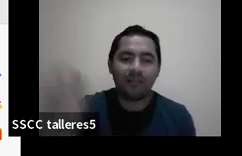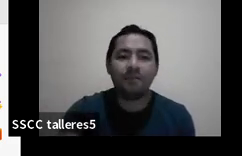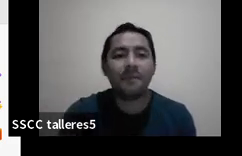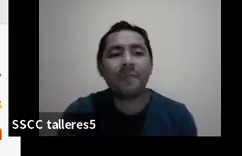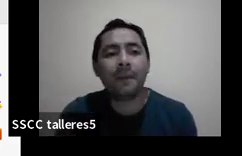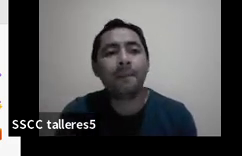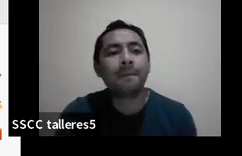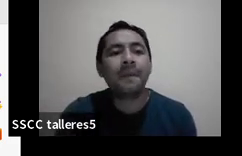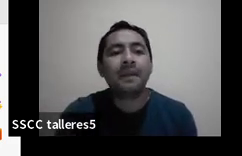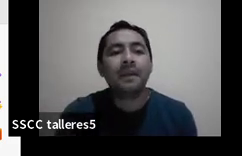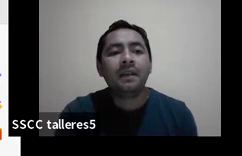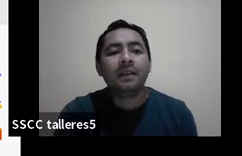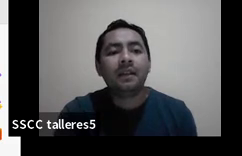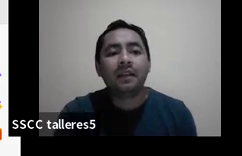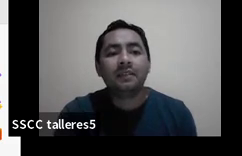No hagas eso, ¿ya?